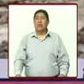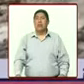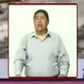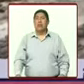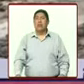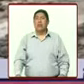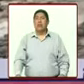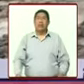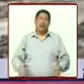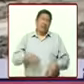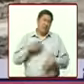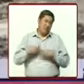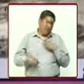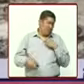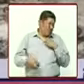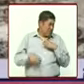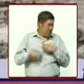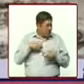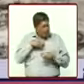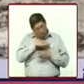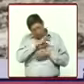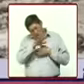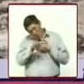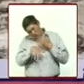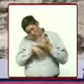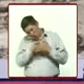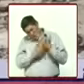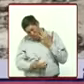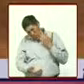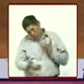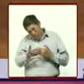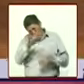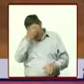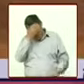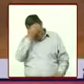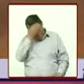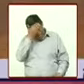Ustedes lo ven, esta comunidad está todo quemado, todo limpio.